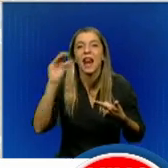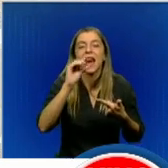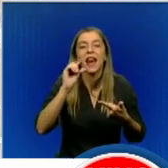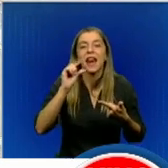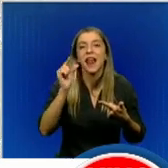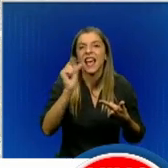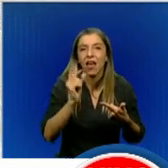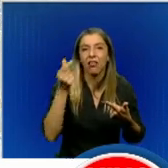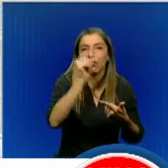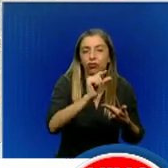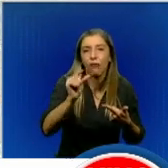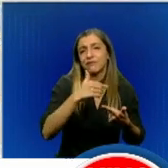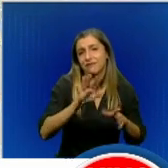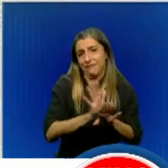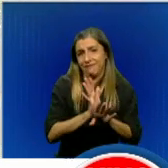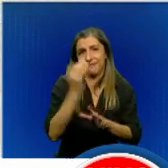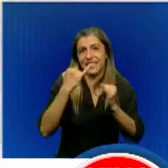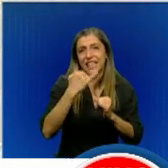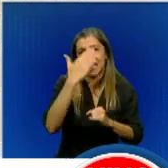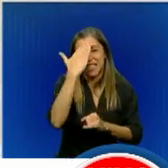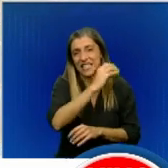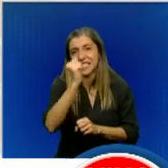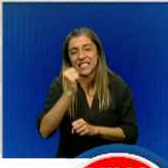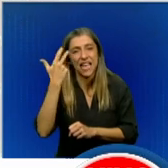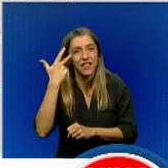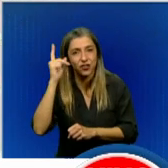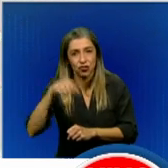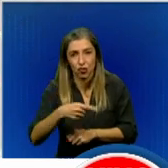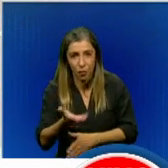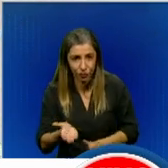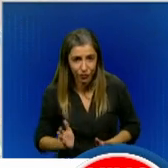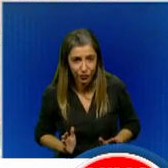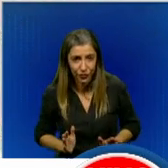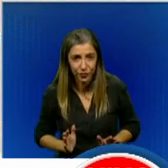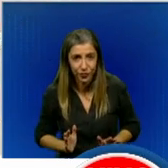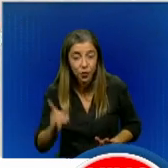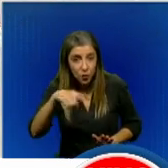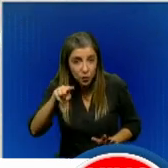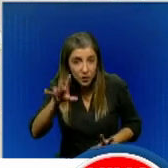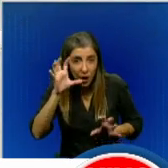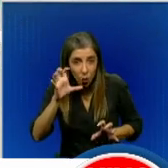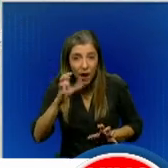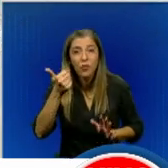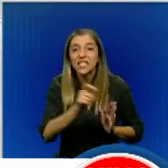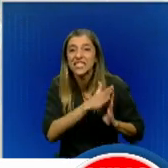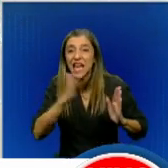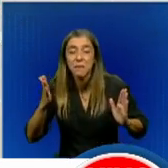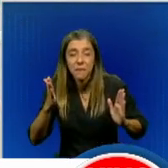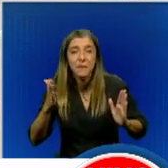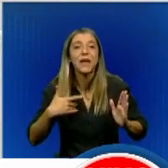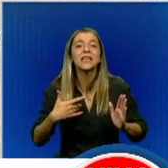15 al 18 por ciento sabe solamente en ese semestre 98 mil